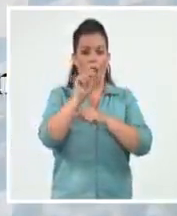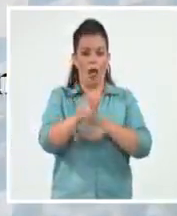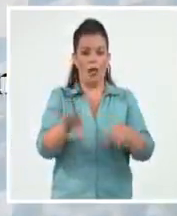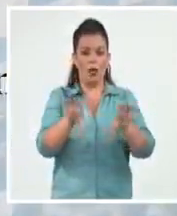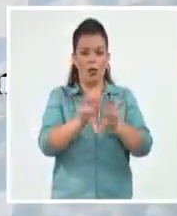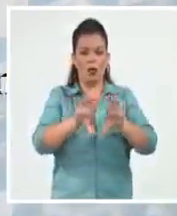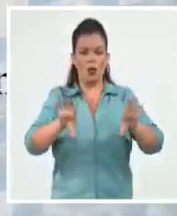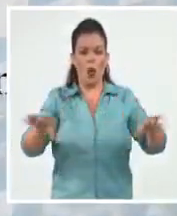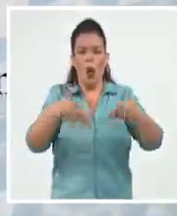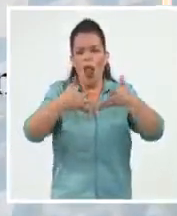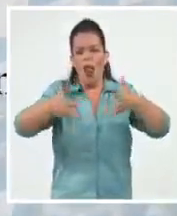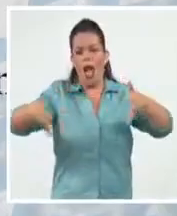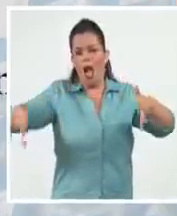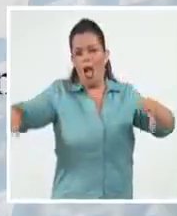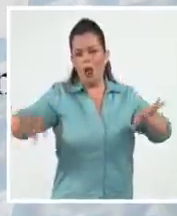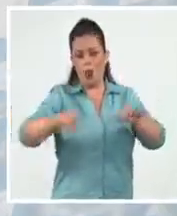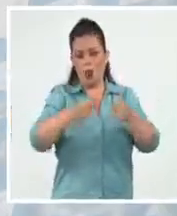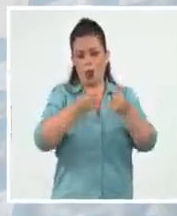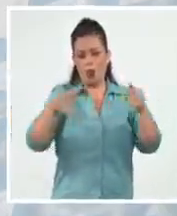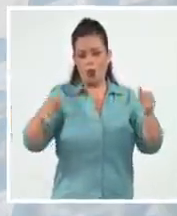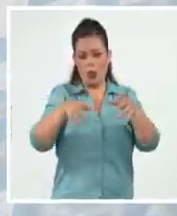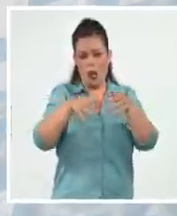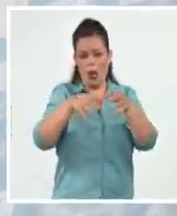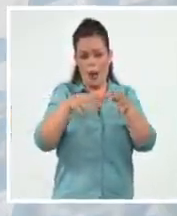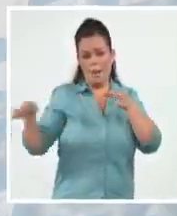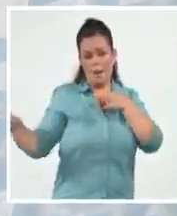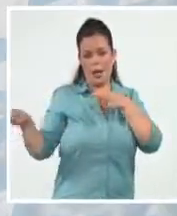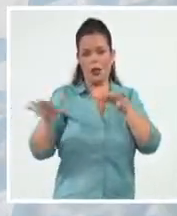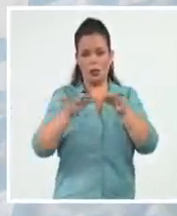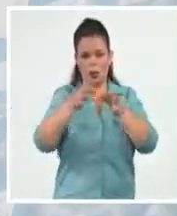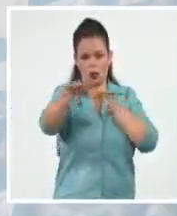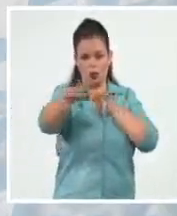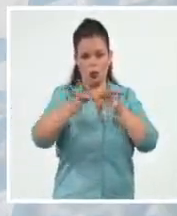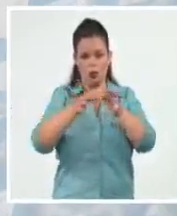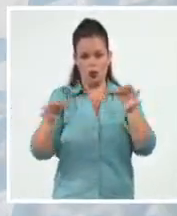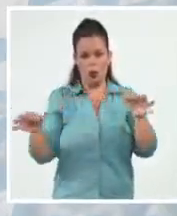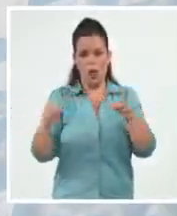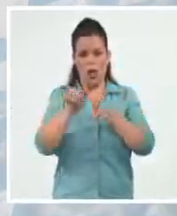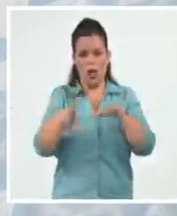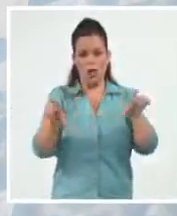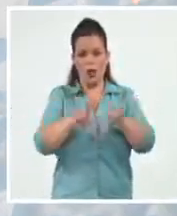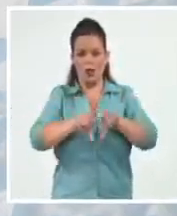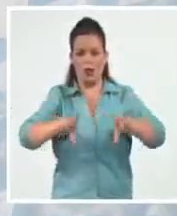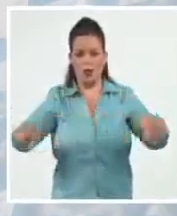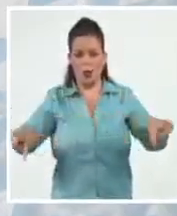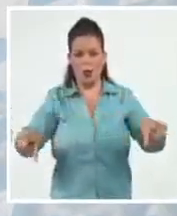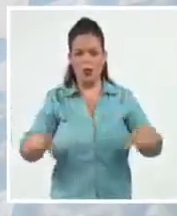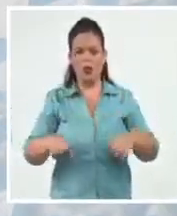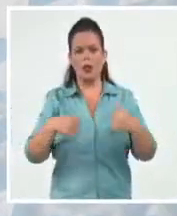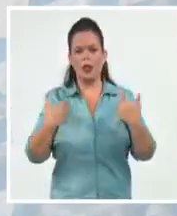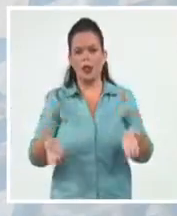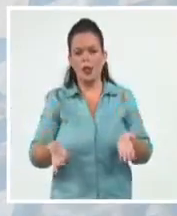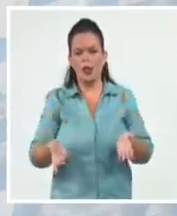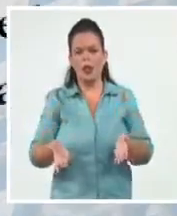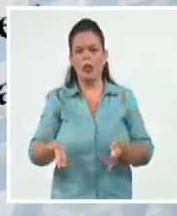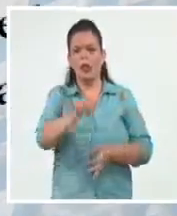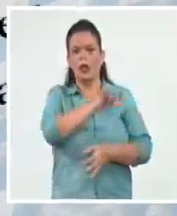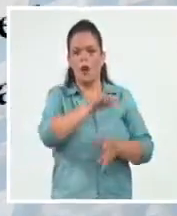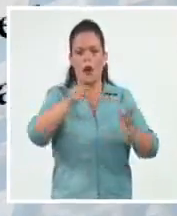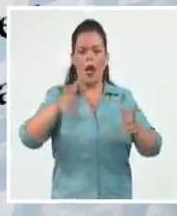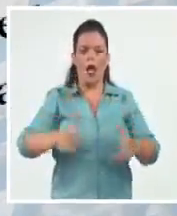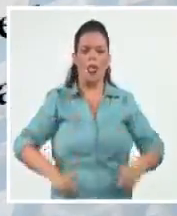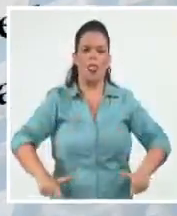para agua, que van al lado de la carretera. Tienen tubos, los cubos grandes de 5 calones. Se puede ver desde el satélite